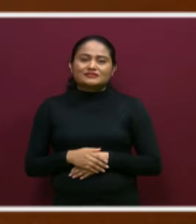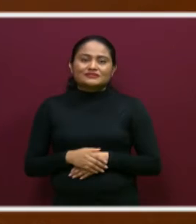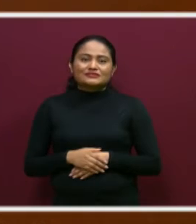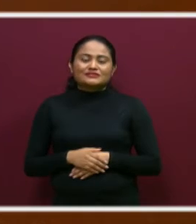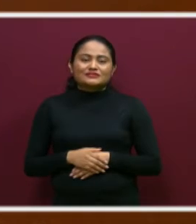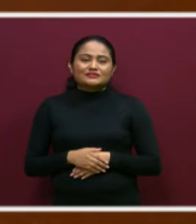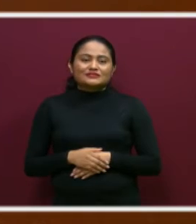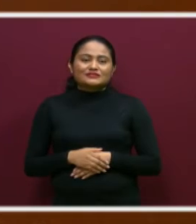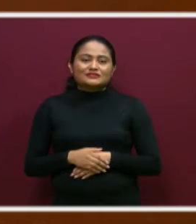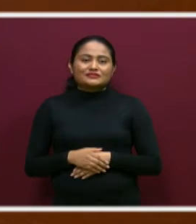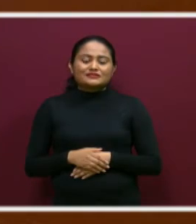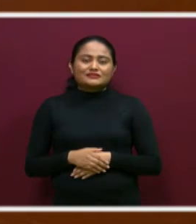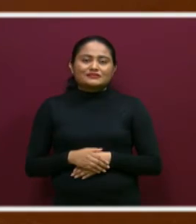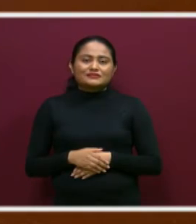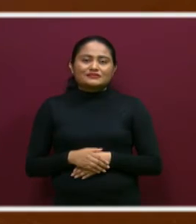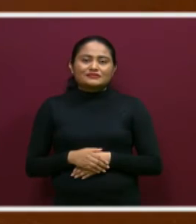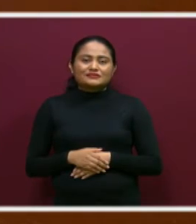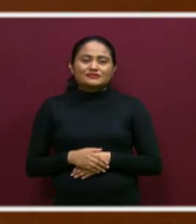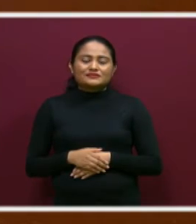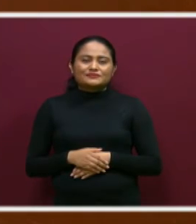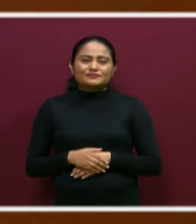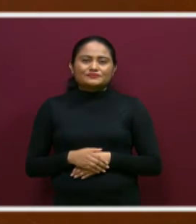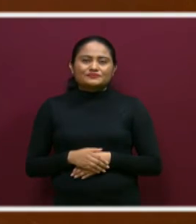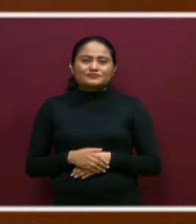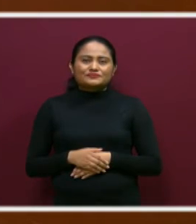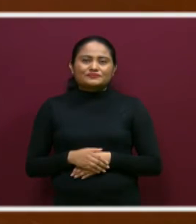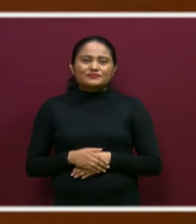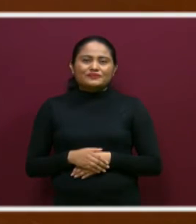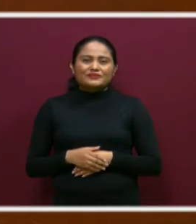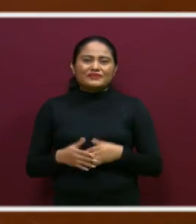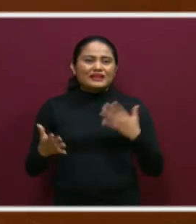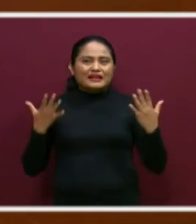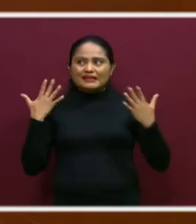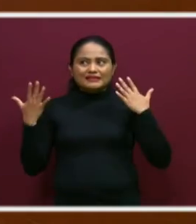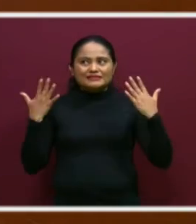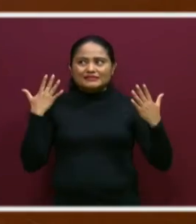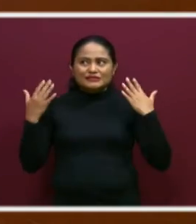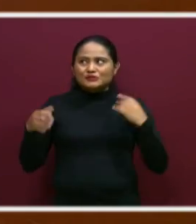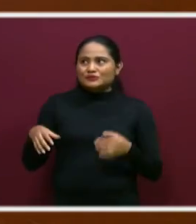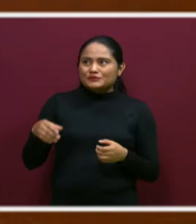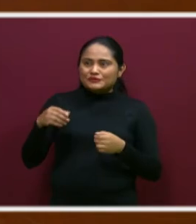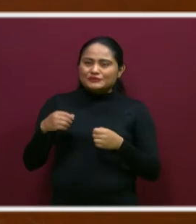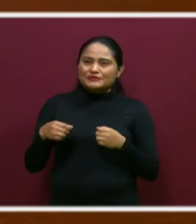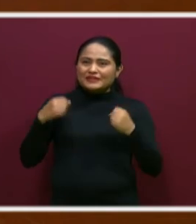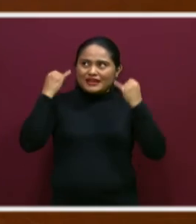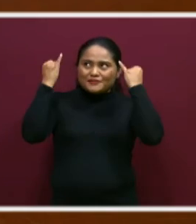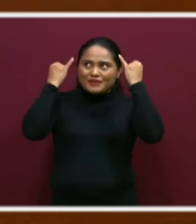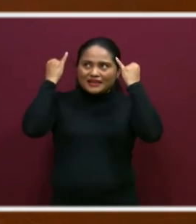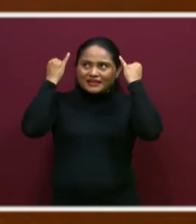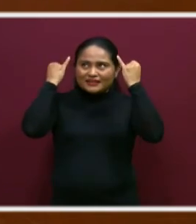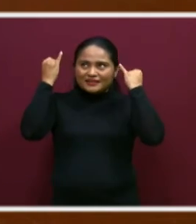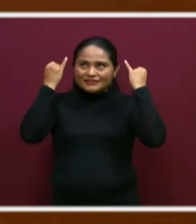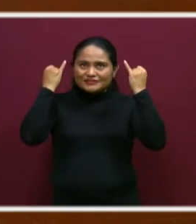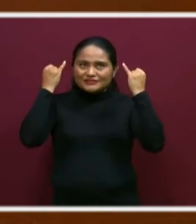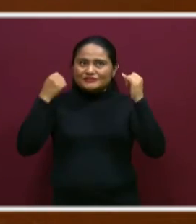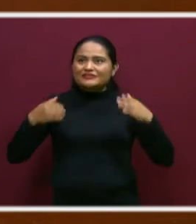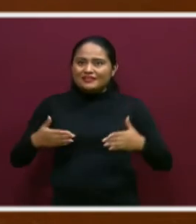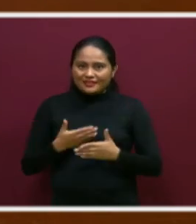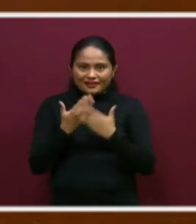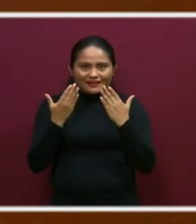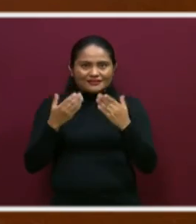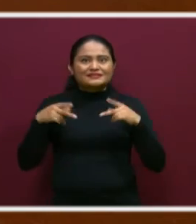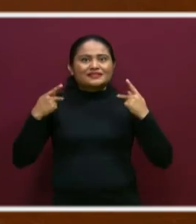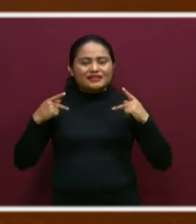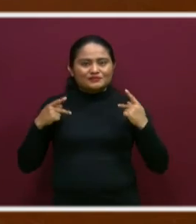obviamente la inquietud y la creatividad la curiosidad que trae todo ser humano entonces lo que se intenta es poder